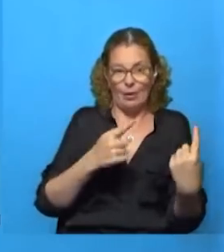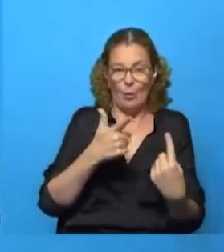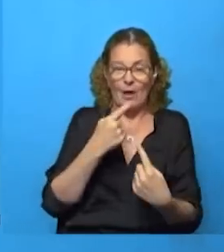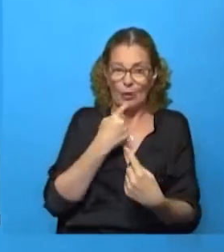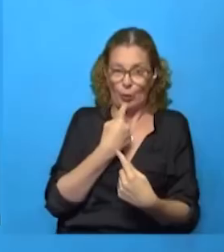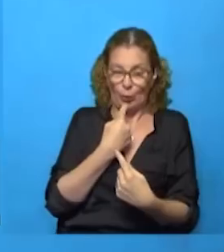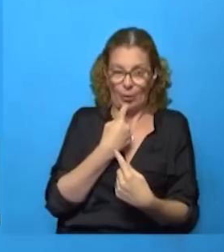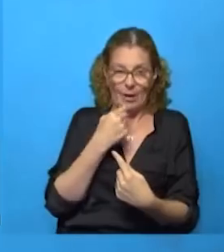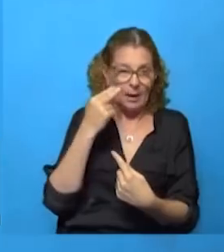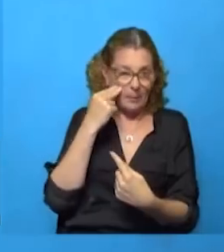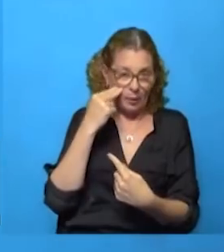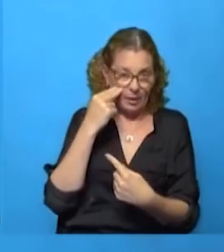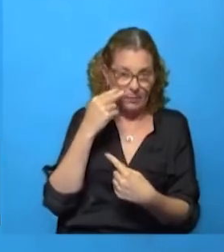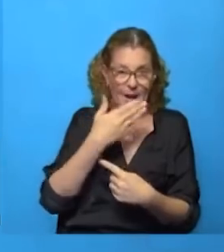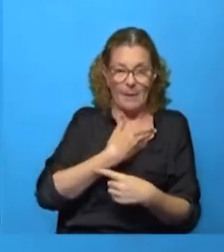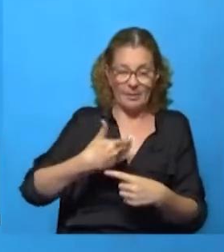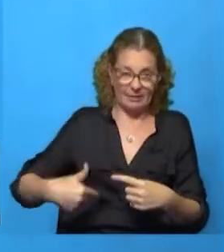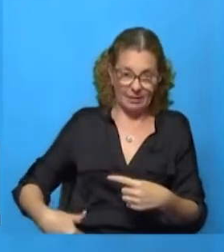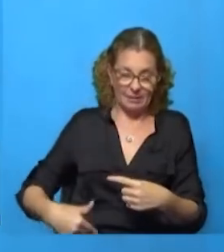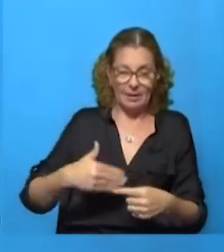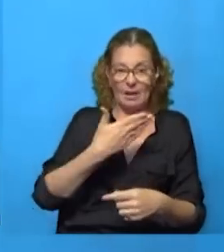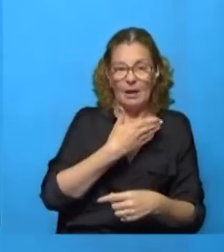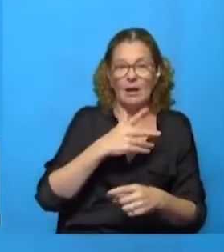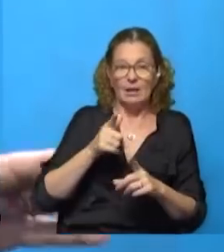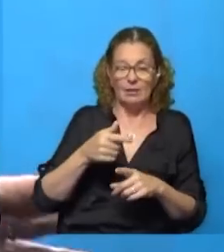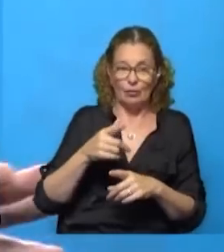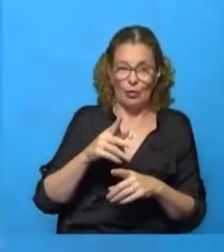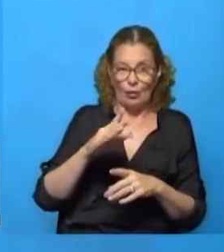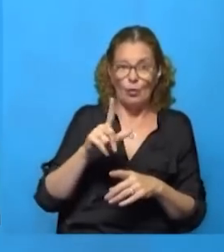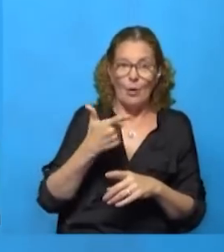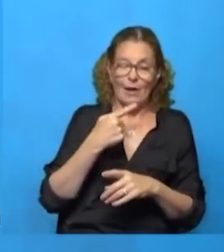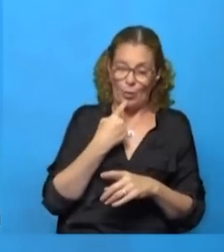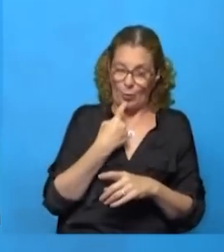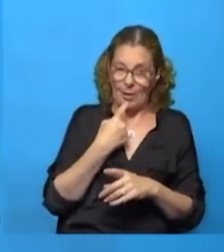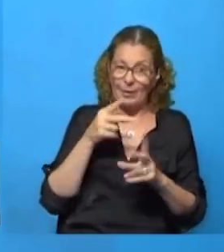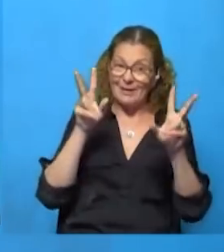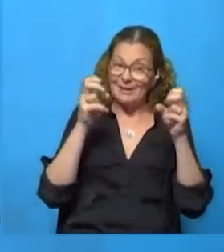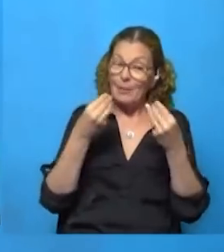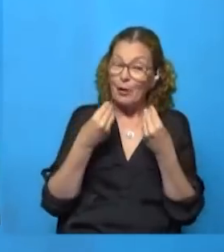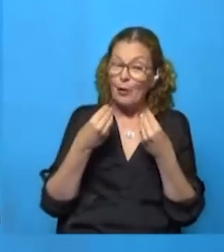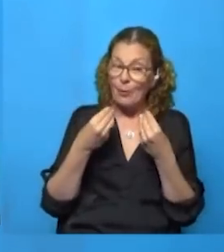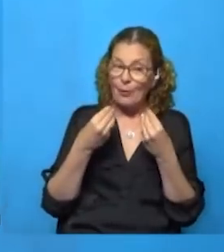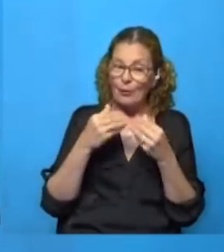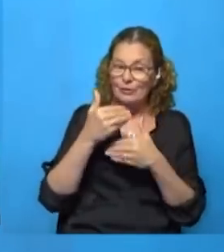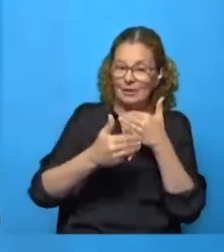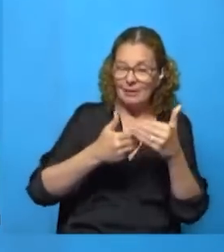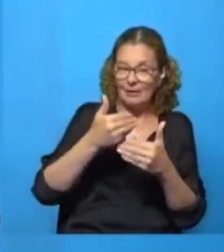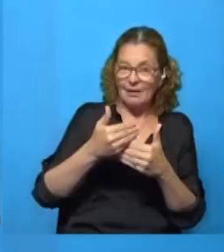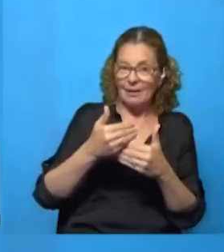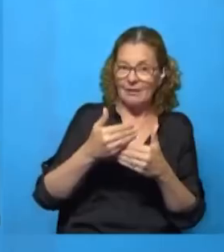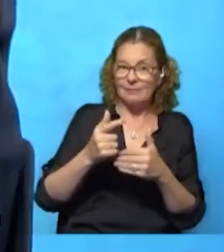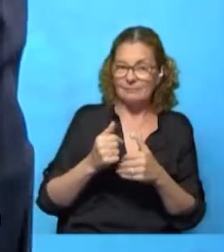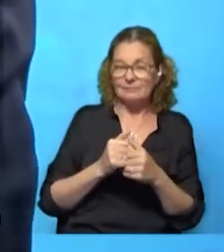duda la afectación es al presidente y al gobierno es decir eso no no hay duda el tema es como sigue el